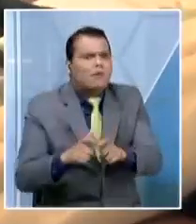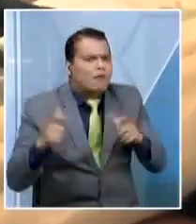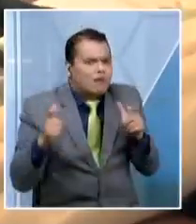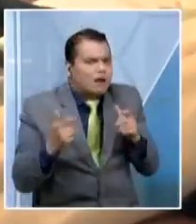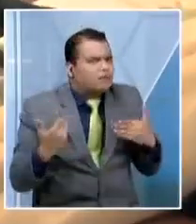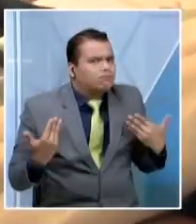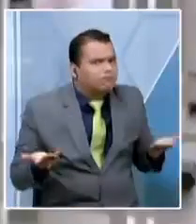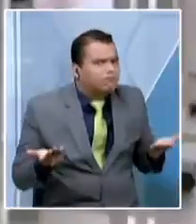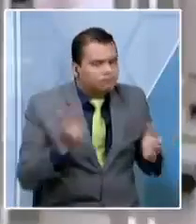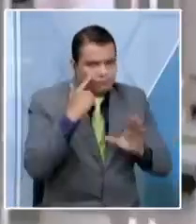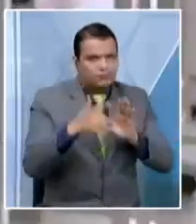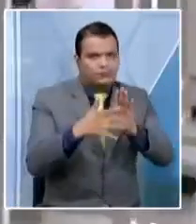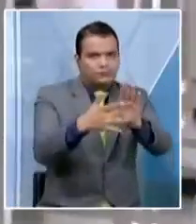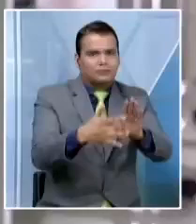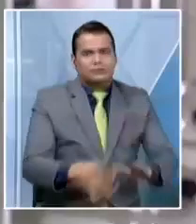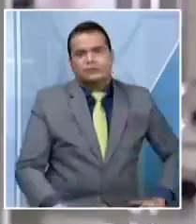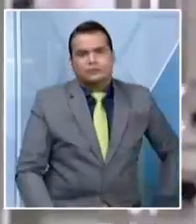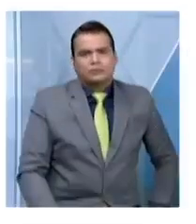Especial 90 minutos.